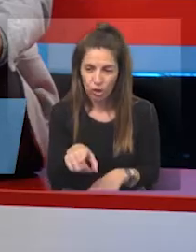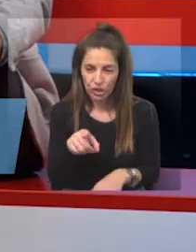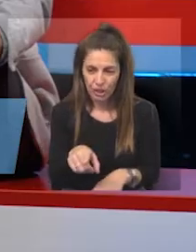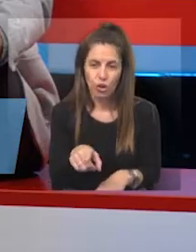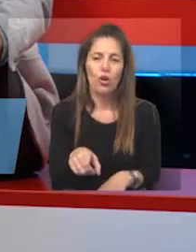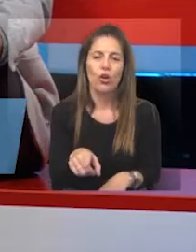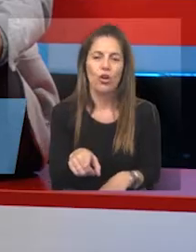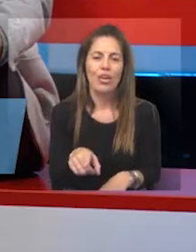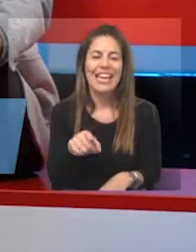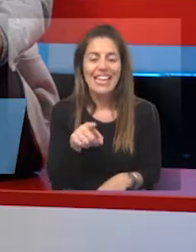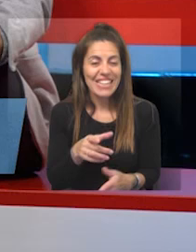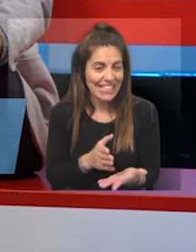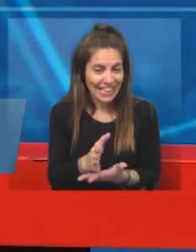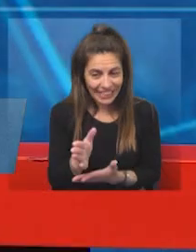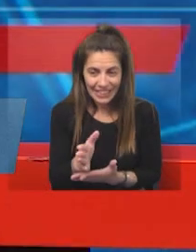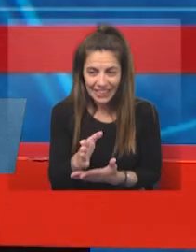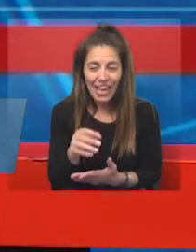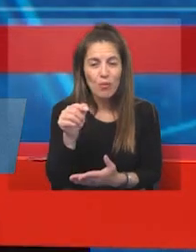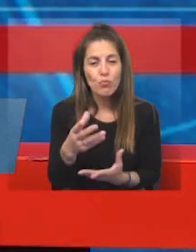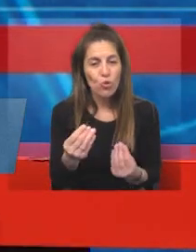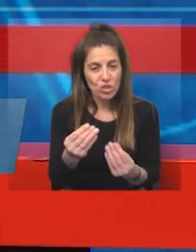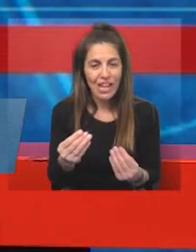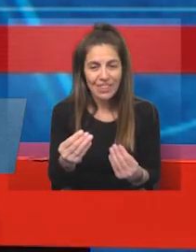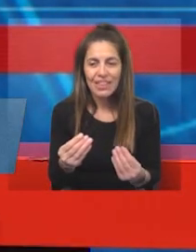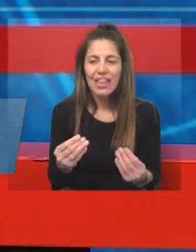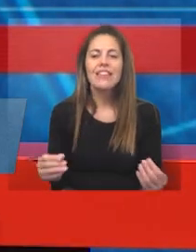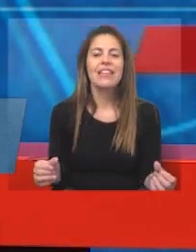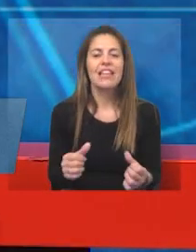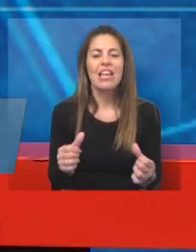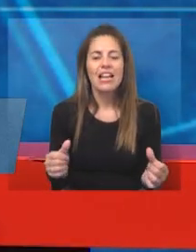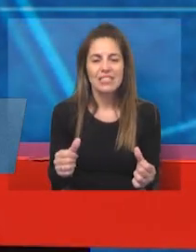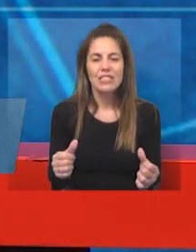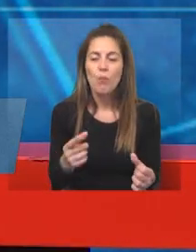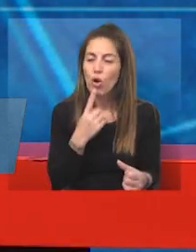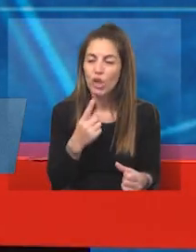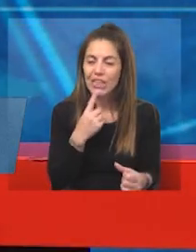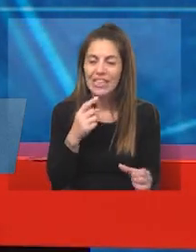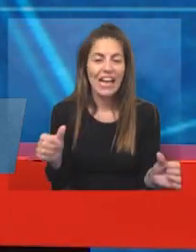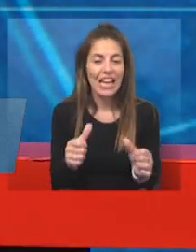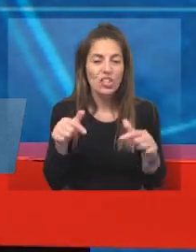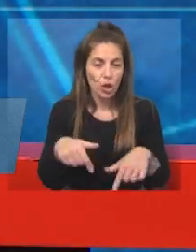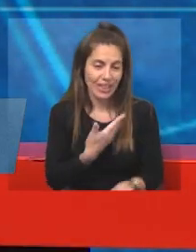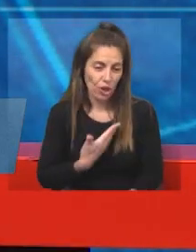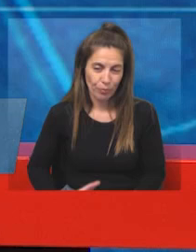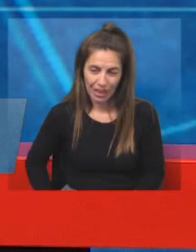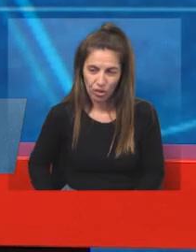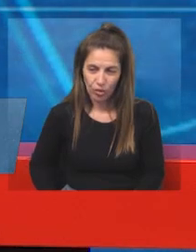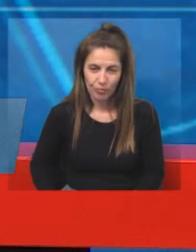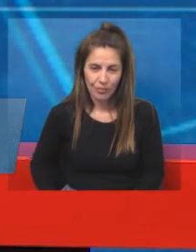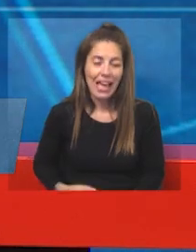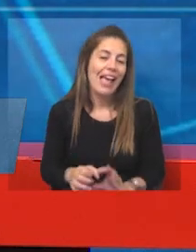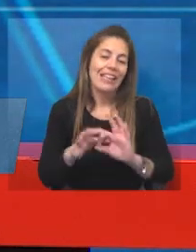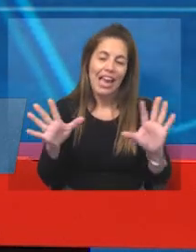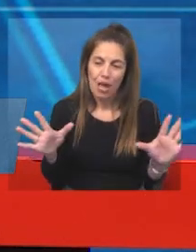eh en esa línea van este muchas de las del de la de las de las políticas que ha llevado adelante este gobierno